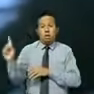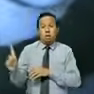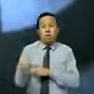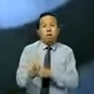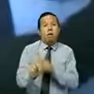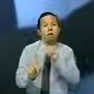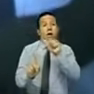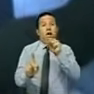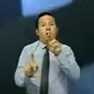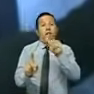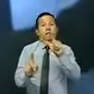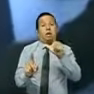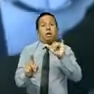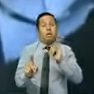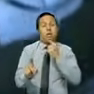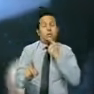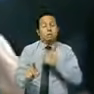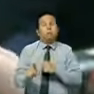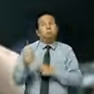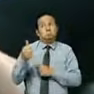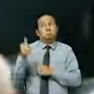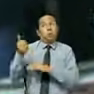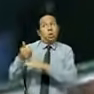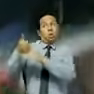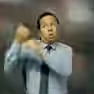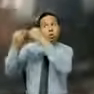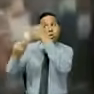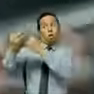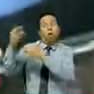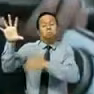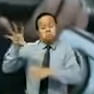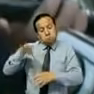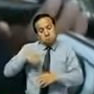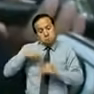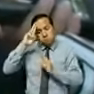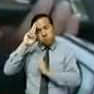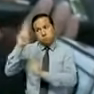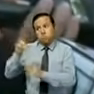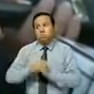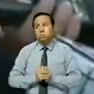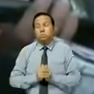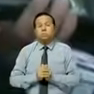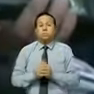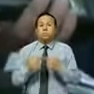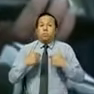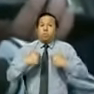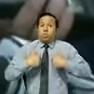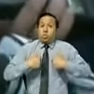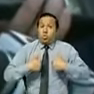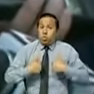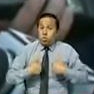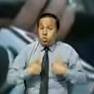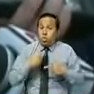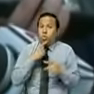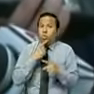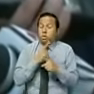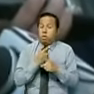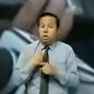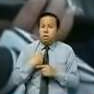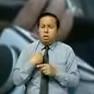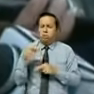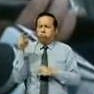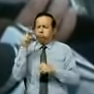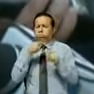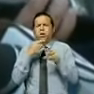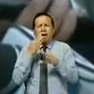quien ratificó que al menos ella dará cumplimiento a la sentencia de la Corte Provincial. A mi criterio, lo actuado, y también he analizado con